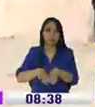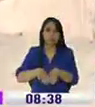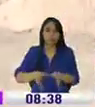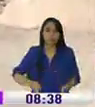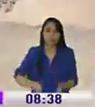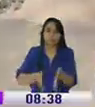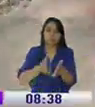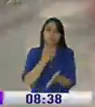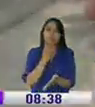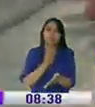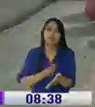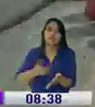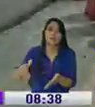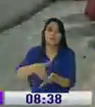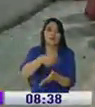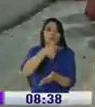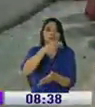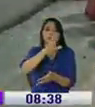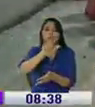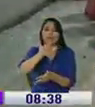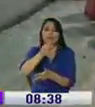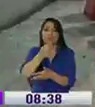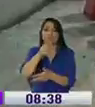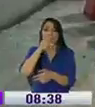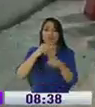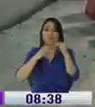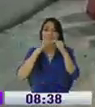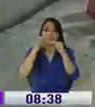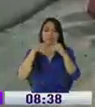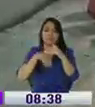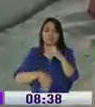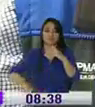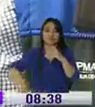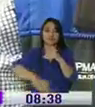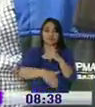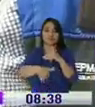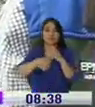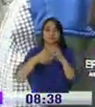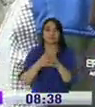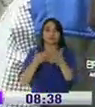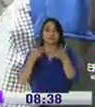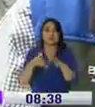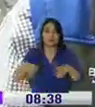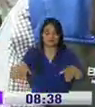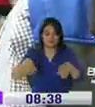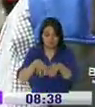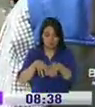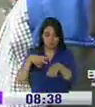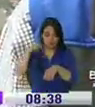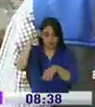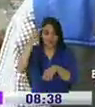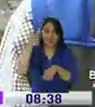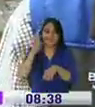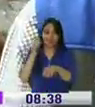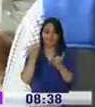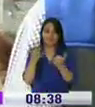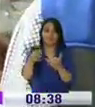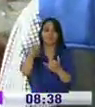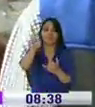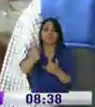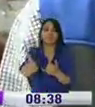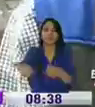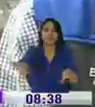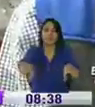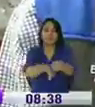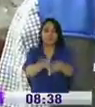avenidas Eloy Alfaro y de Los Granados, donde se está construyendo el intercambiador. Ya se hizo el empate norte, están trabajando el empate sur dentro del